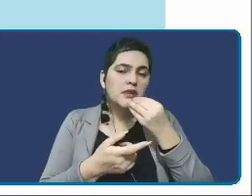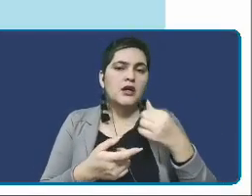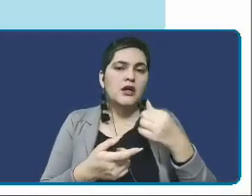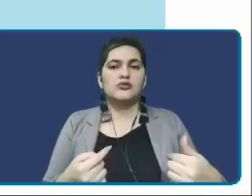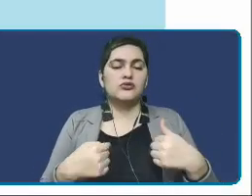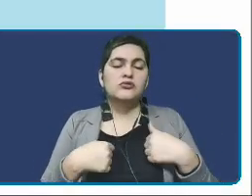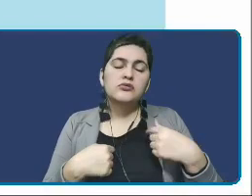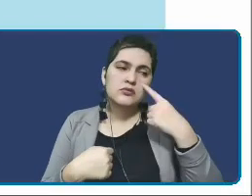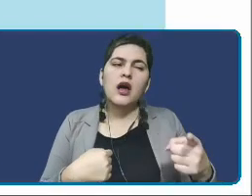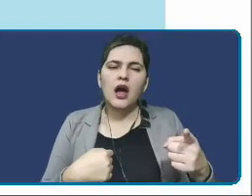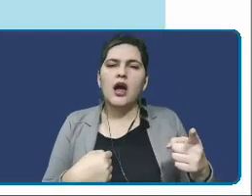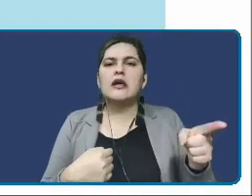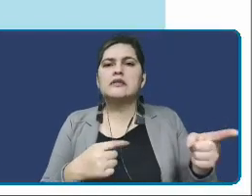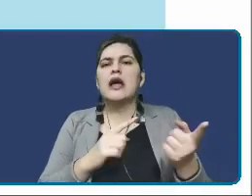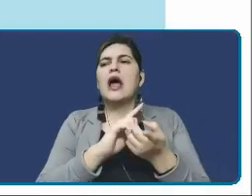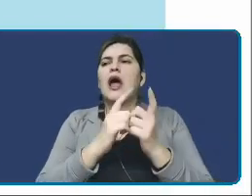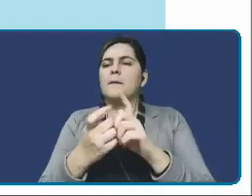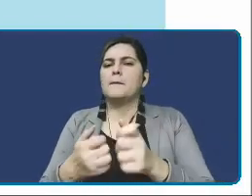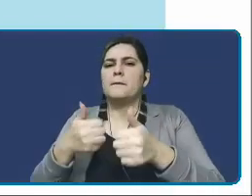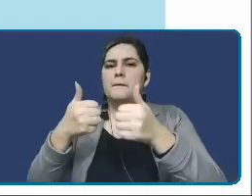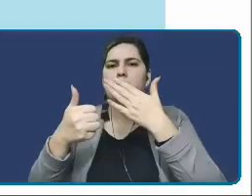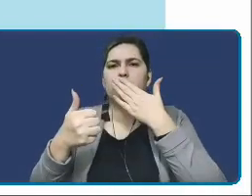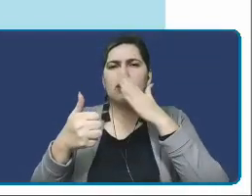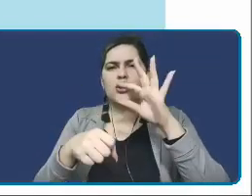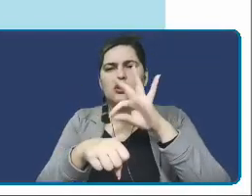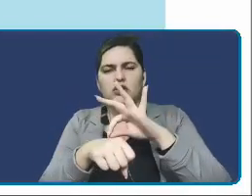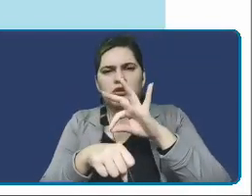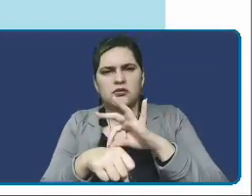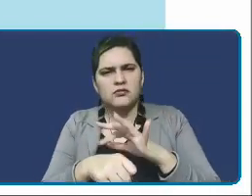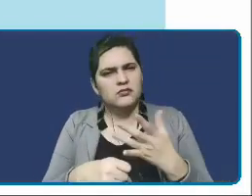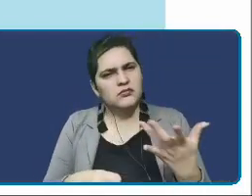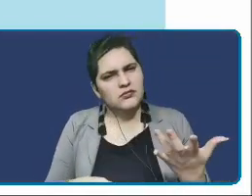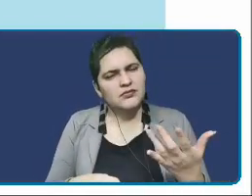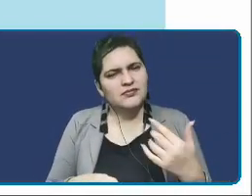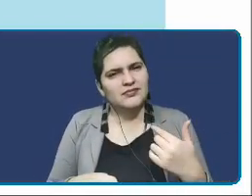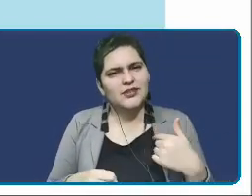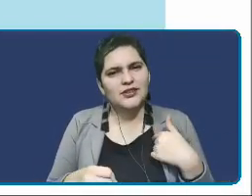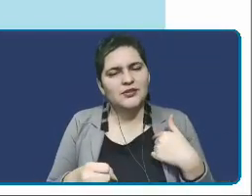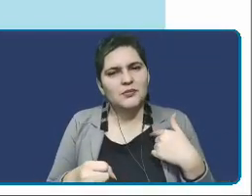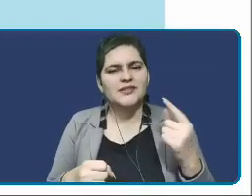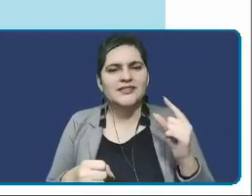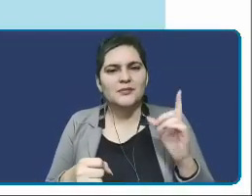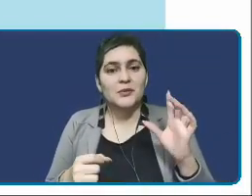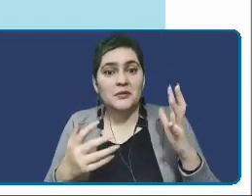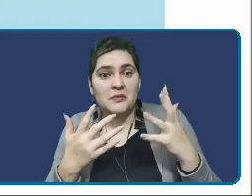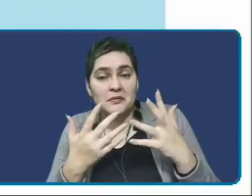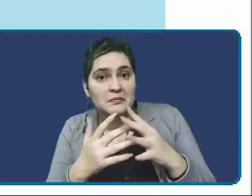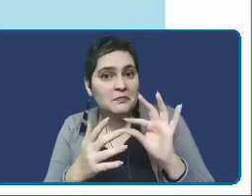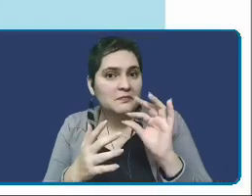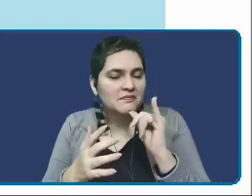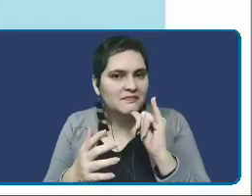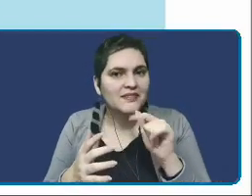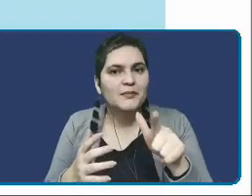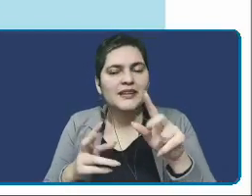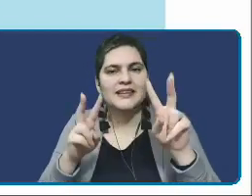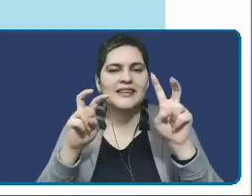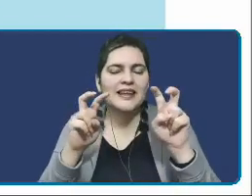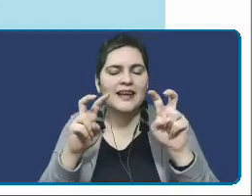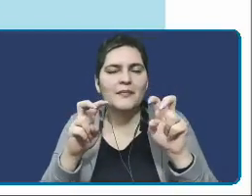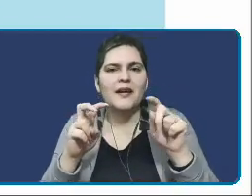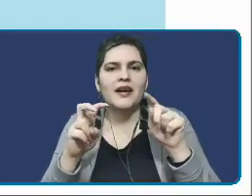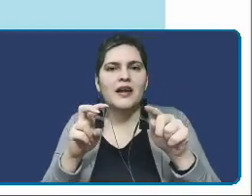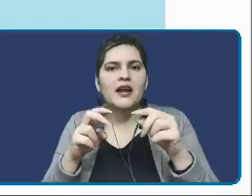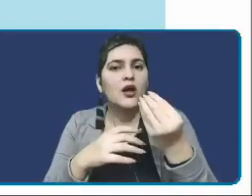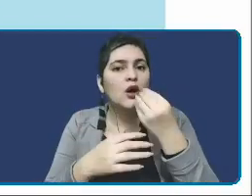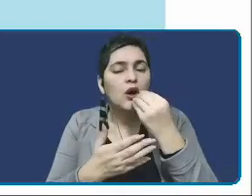síntomas clínicos, ¿ya? No sé si fui muy enredada, pero es muy difícil entonces desde el punto de vista de la nutrición poder decir que porque yo doy